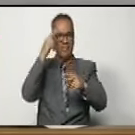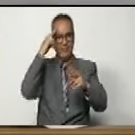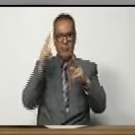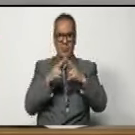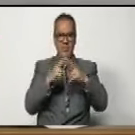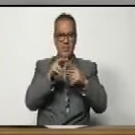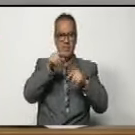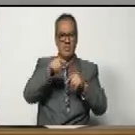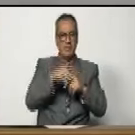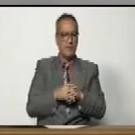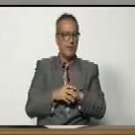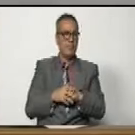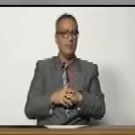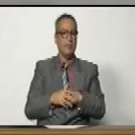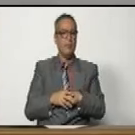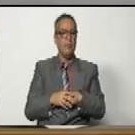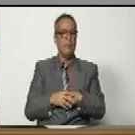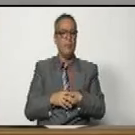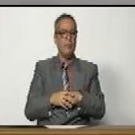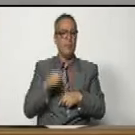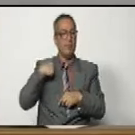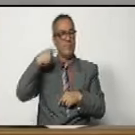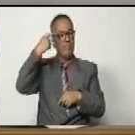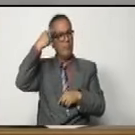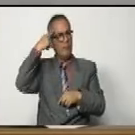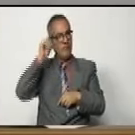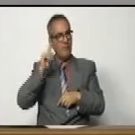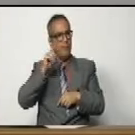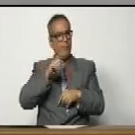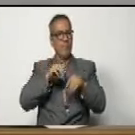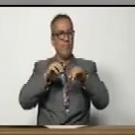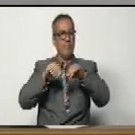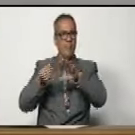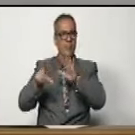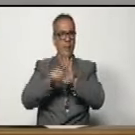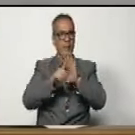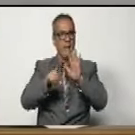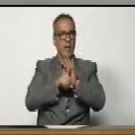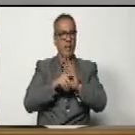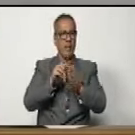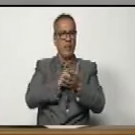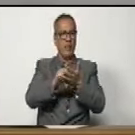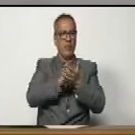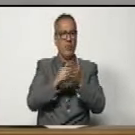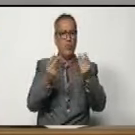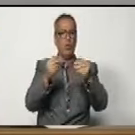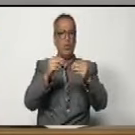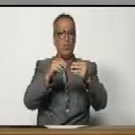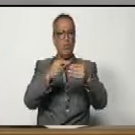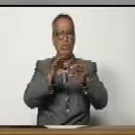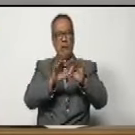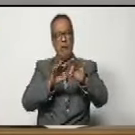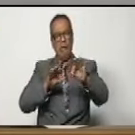pero me está dando la impresión de que estamos redactando leyes con unos articulados demasiado largos.